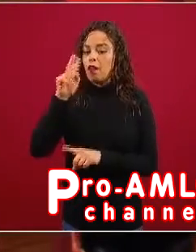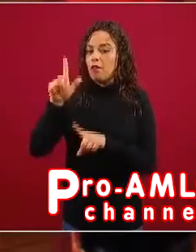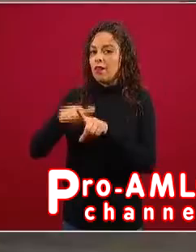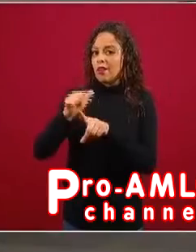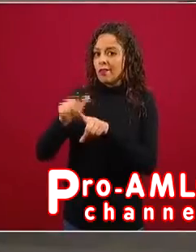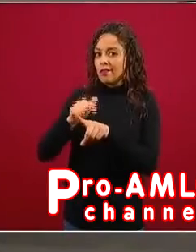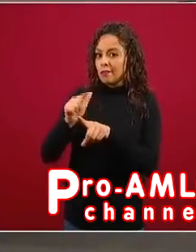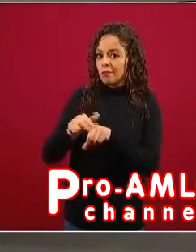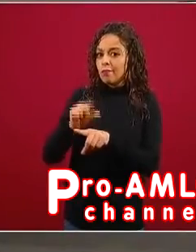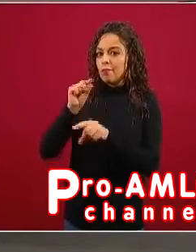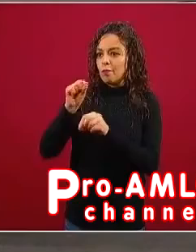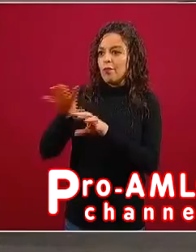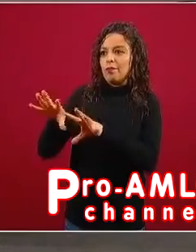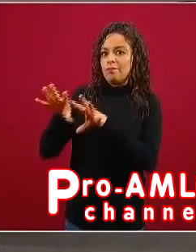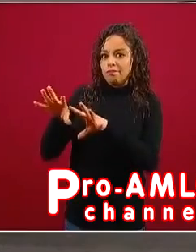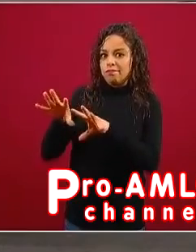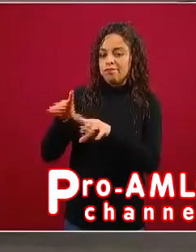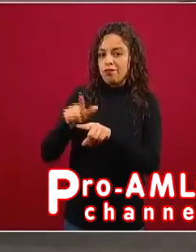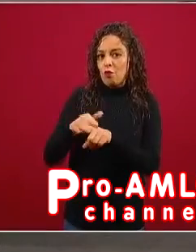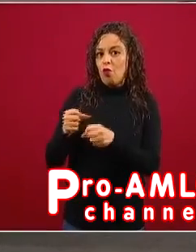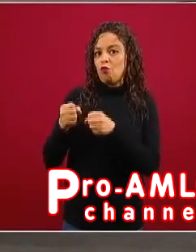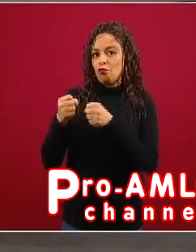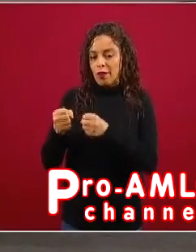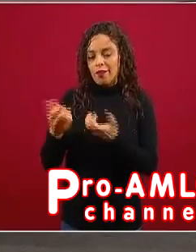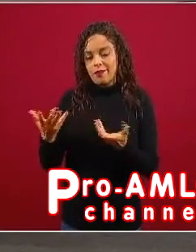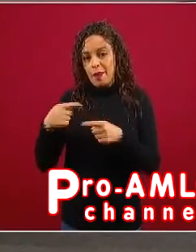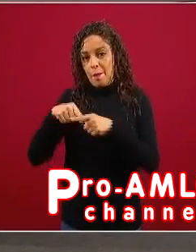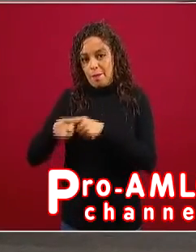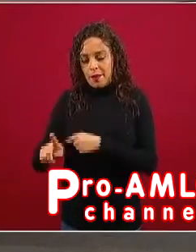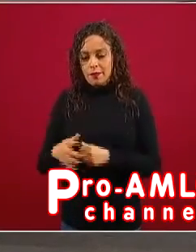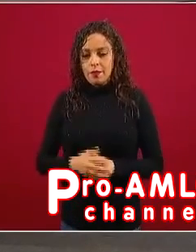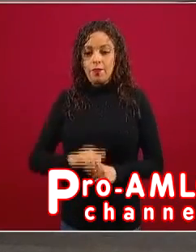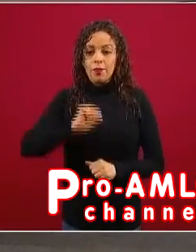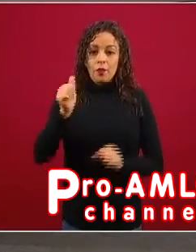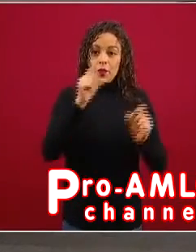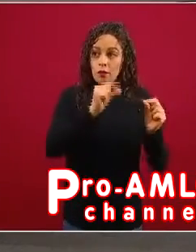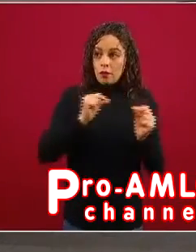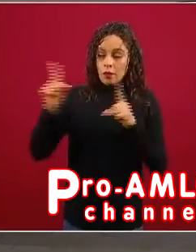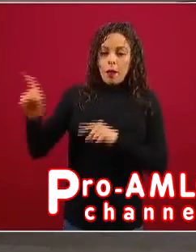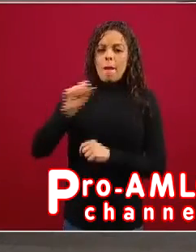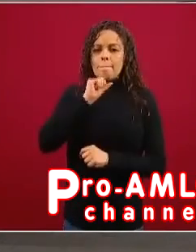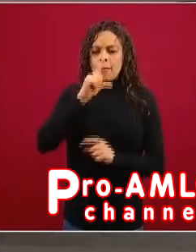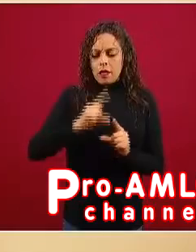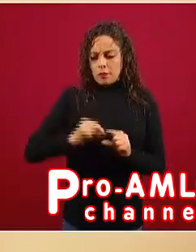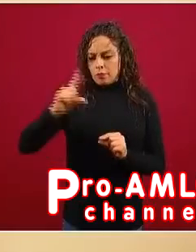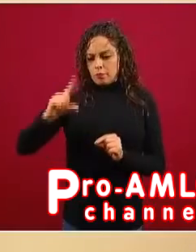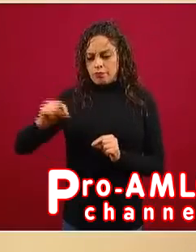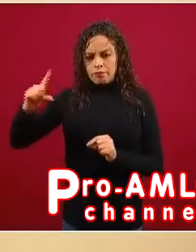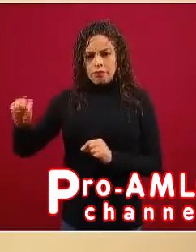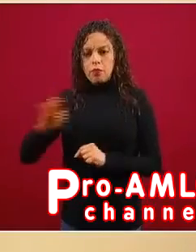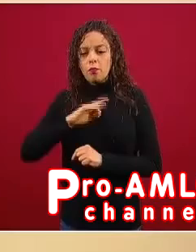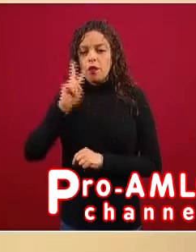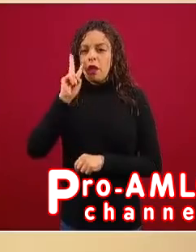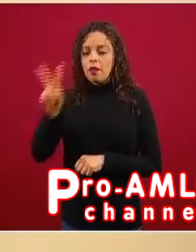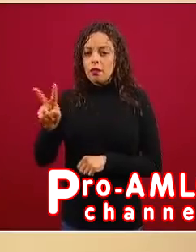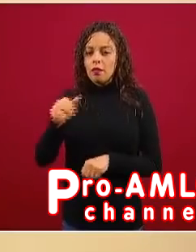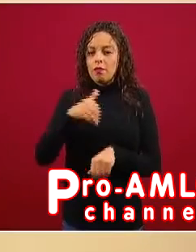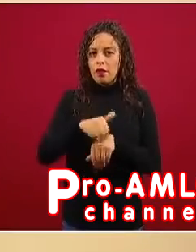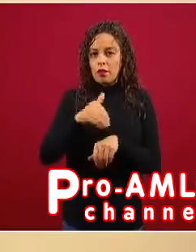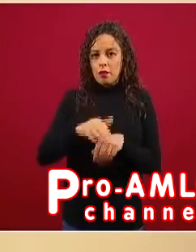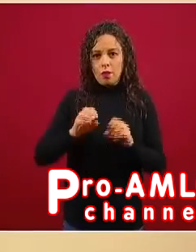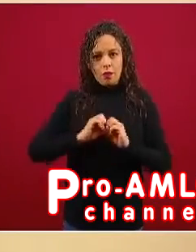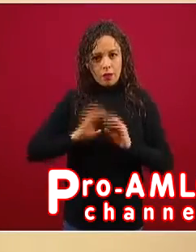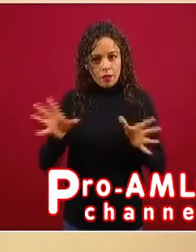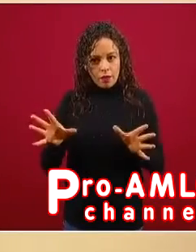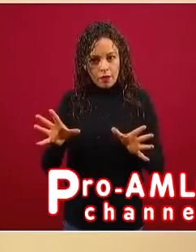más llamativos. La siguiente diapositiva es la misma distribución para que ustedes puedan tener los números,